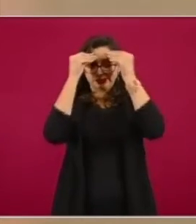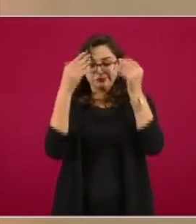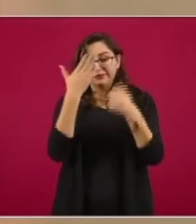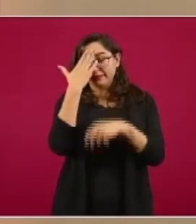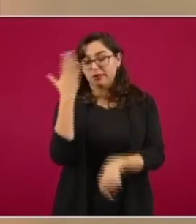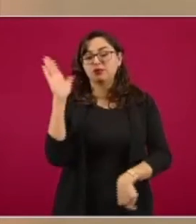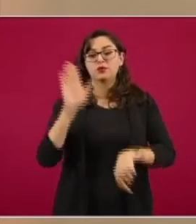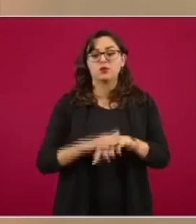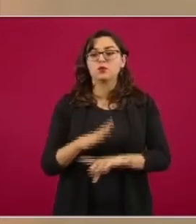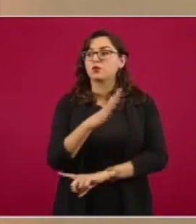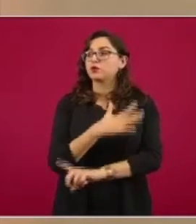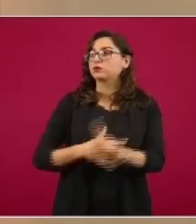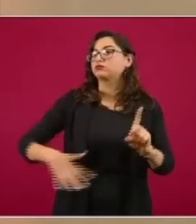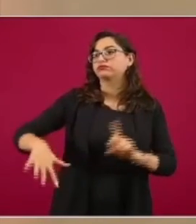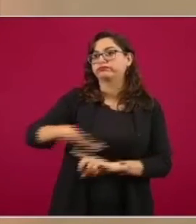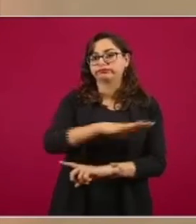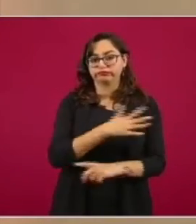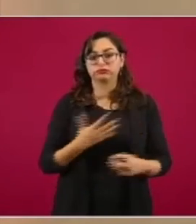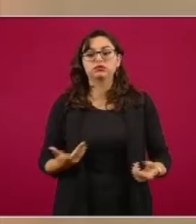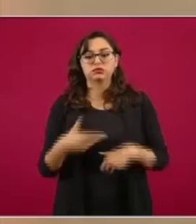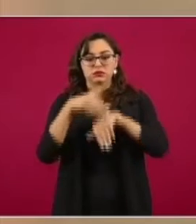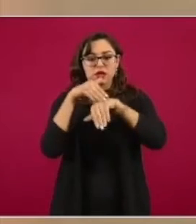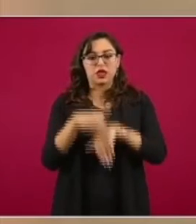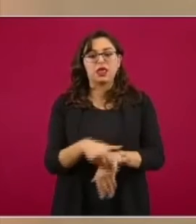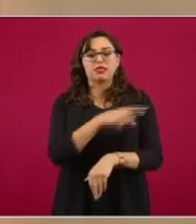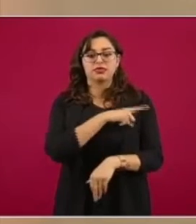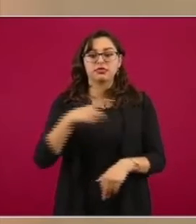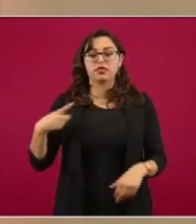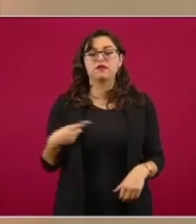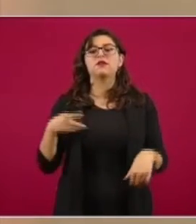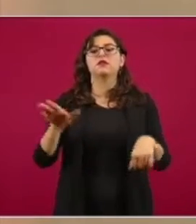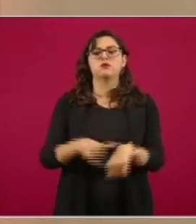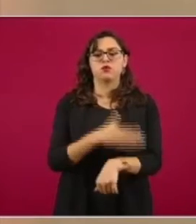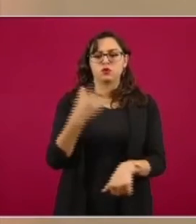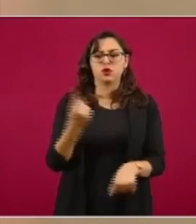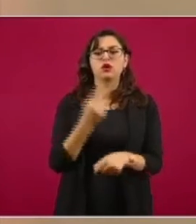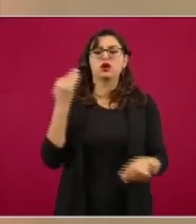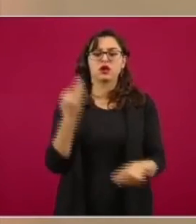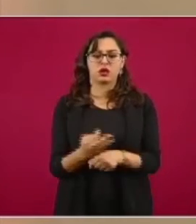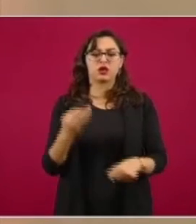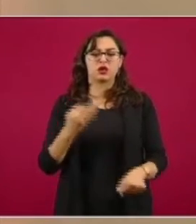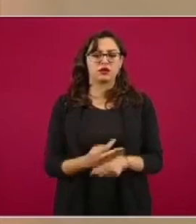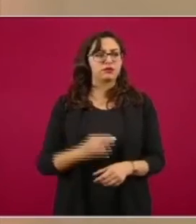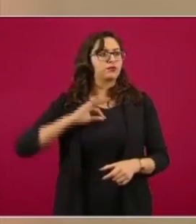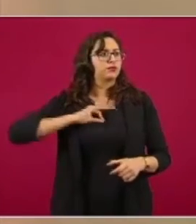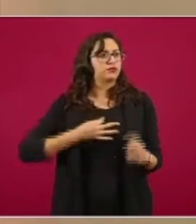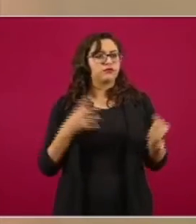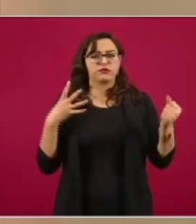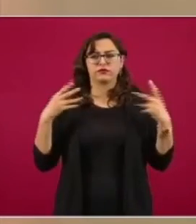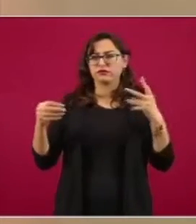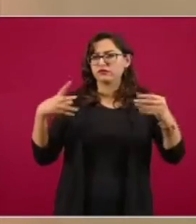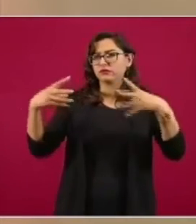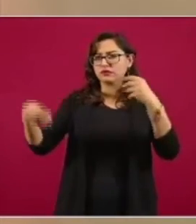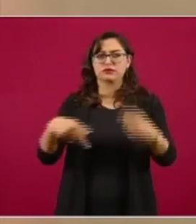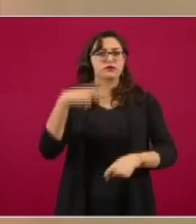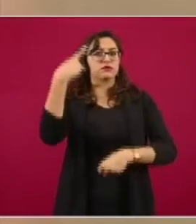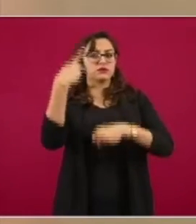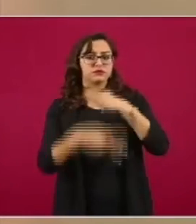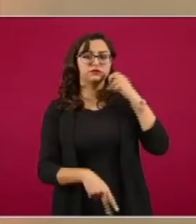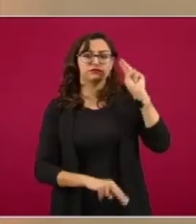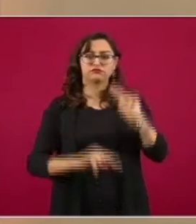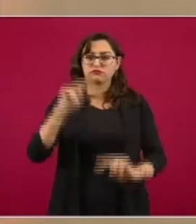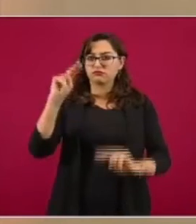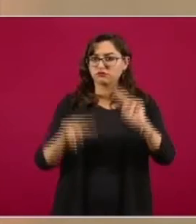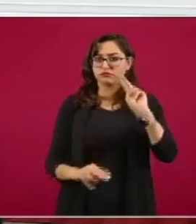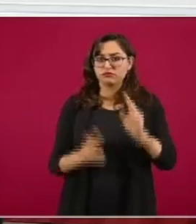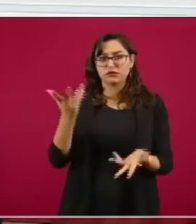están caracterizadas por el riesgo epidémico que tenemos en cada uno de los estados o las entidades federativas en las que